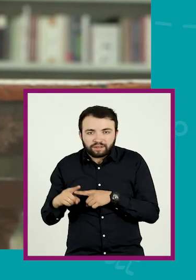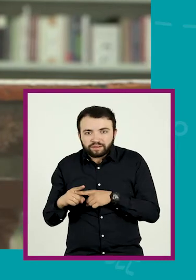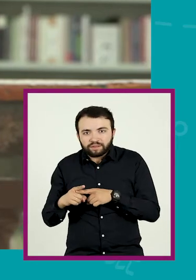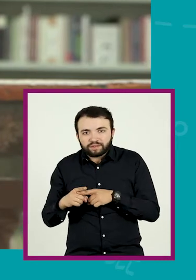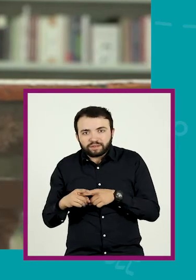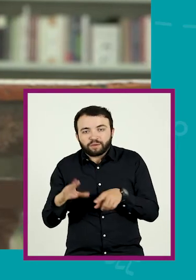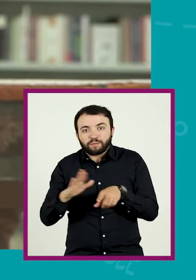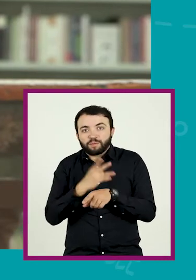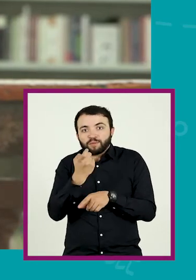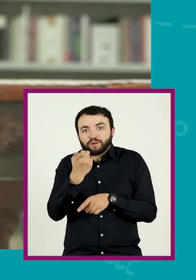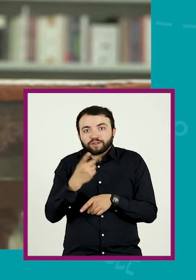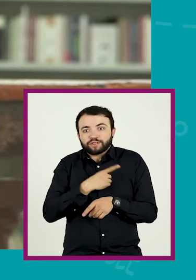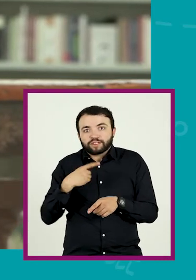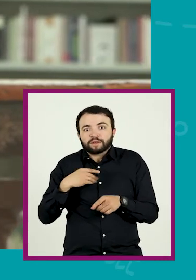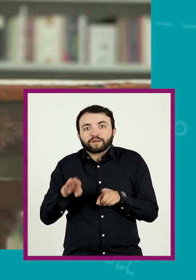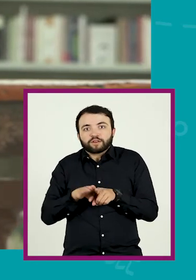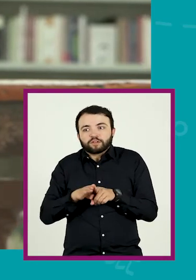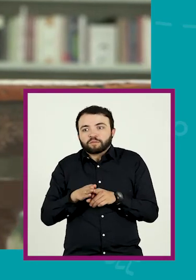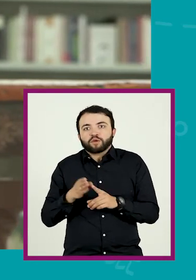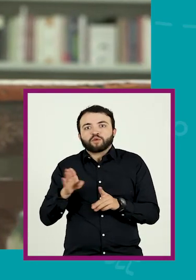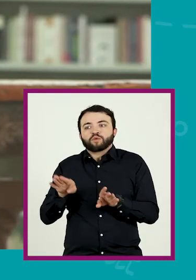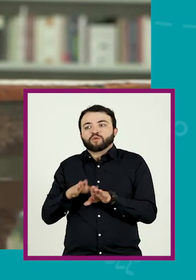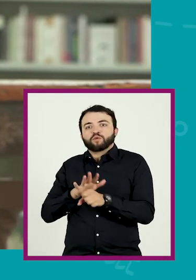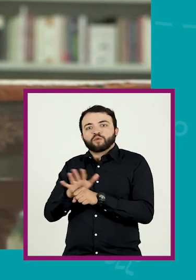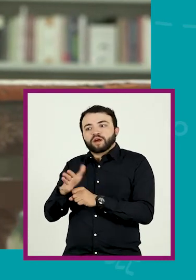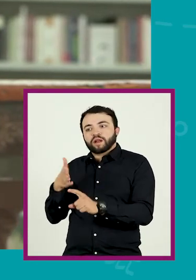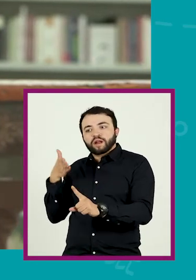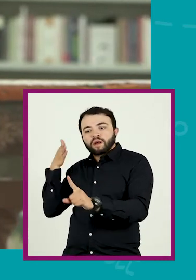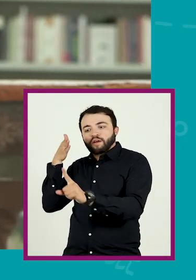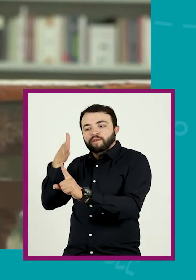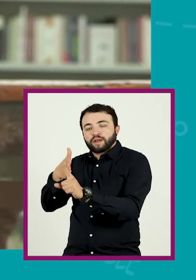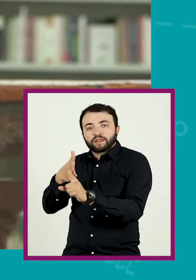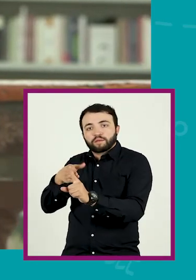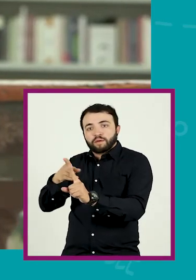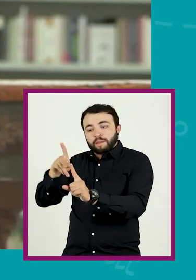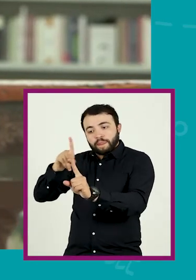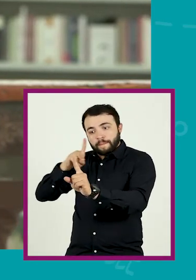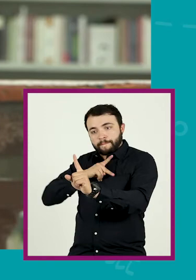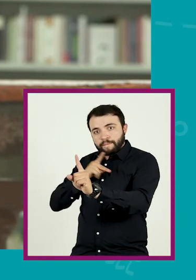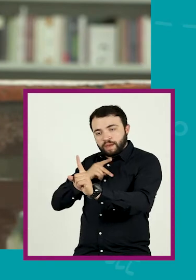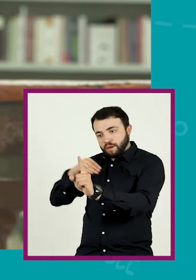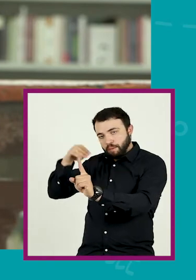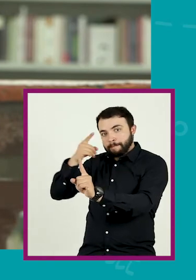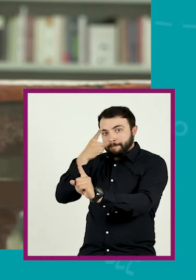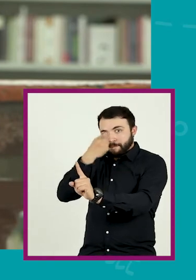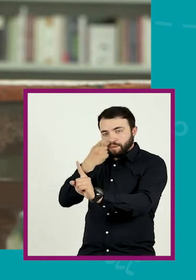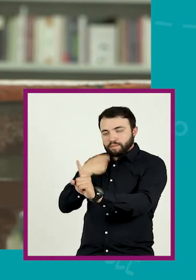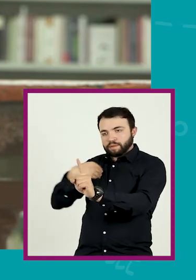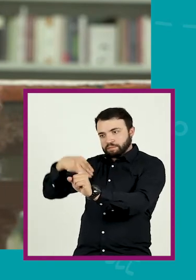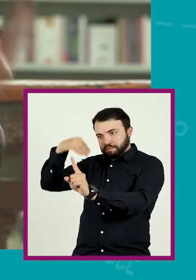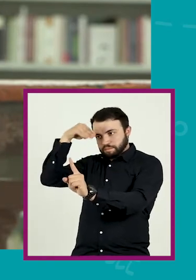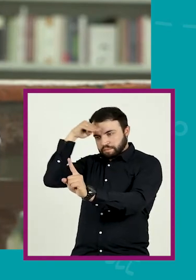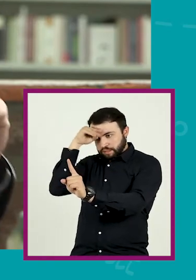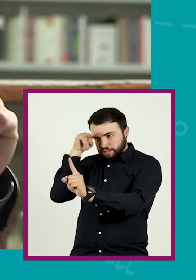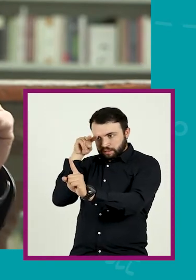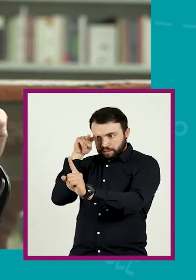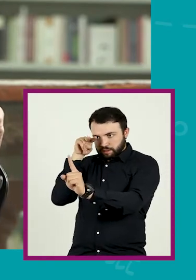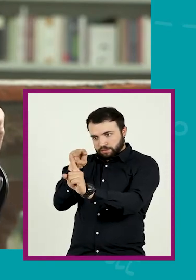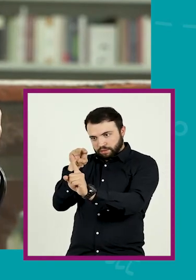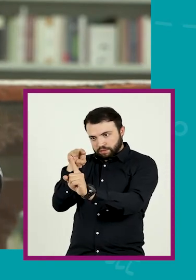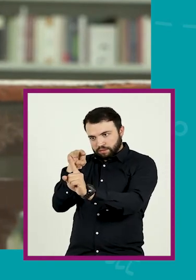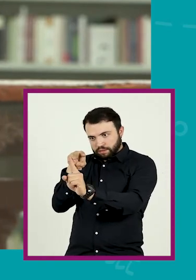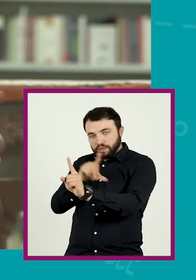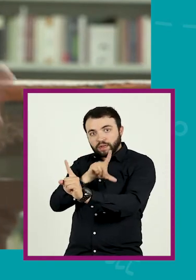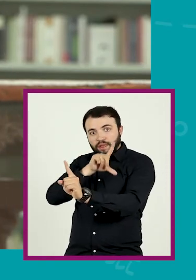Creo que la importancia de lo que está planteando Kant es que la pregunta por los límites y su